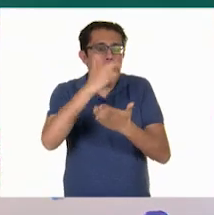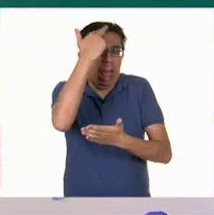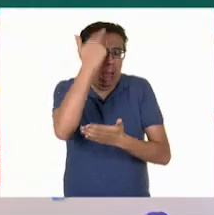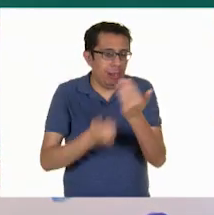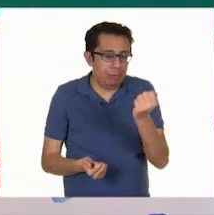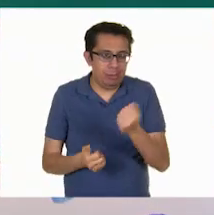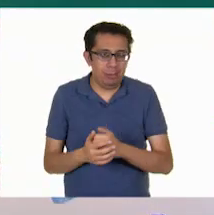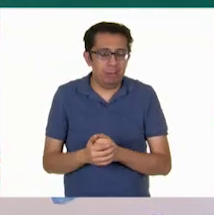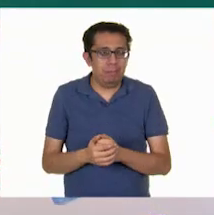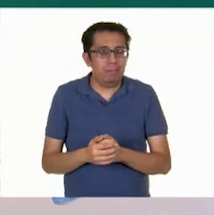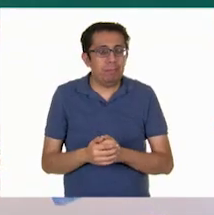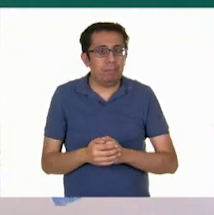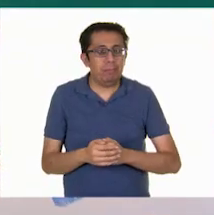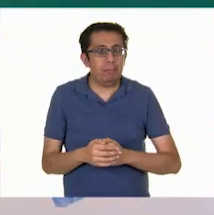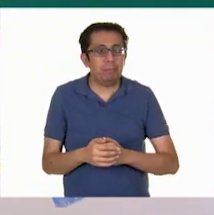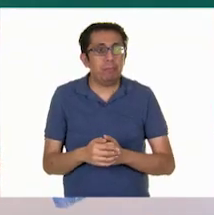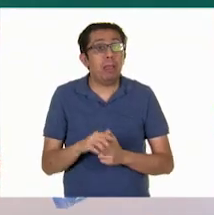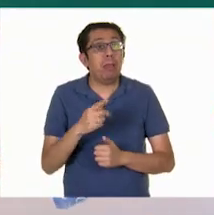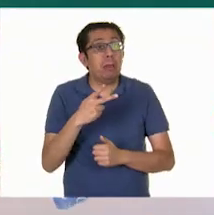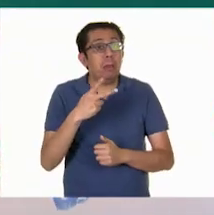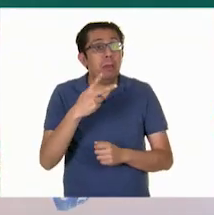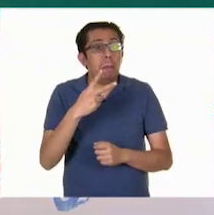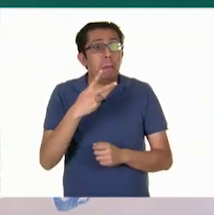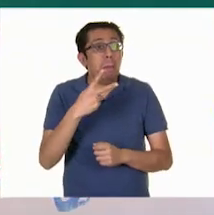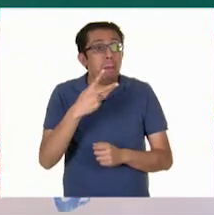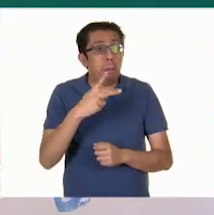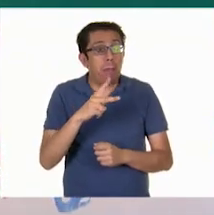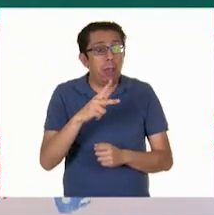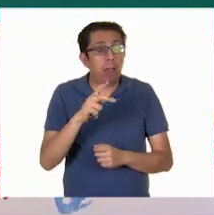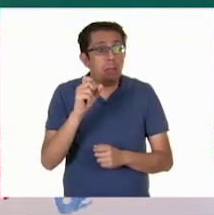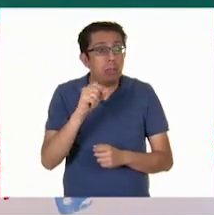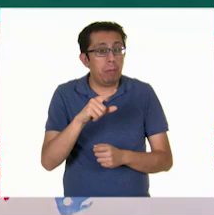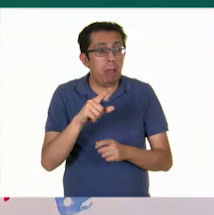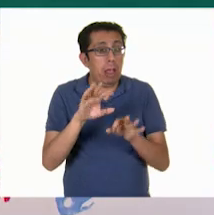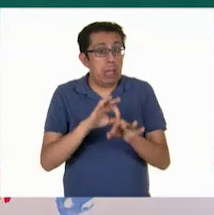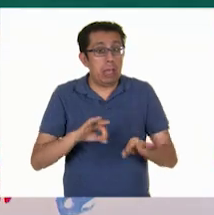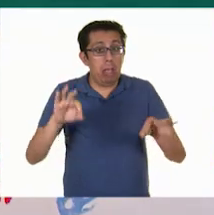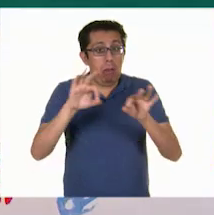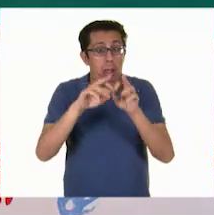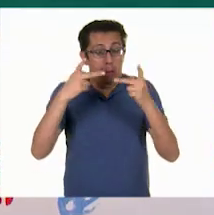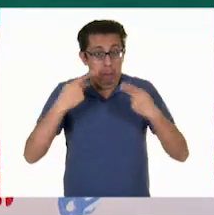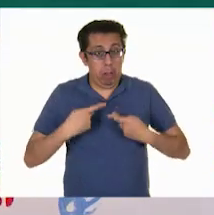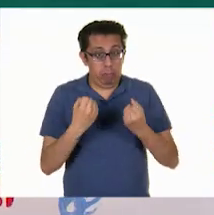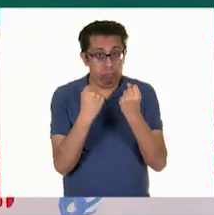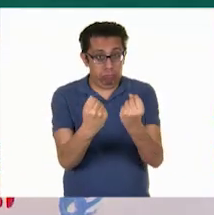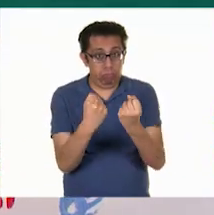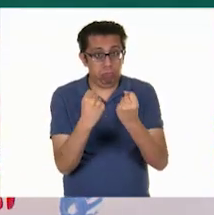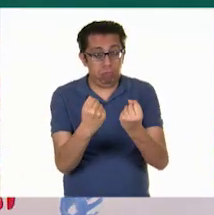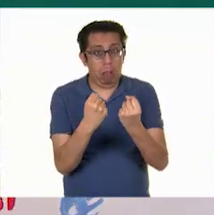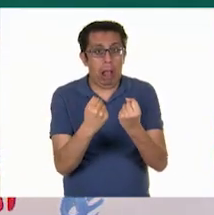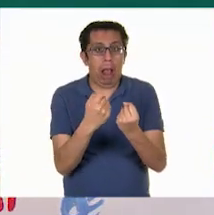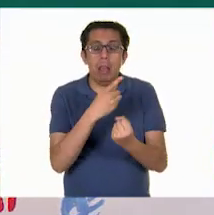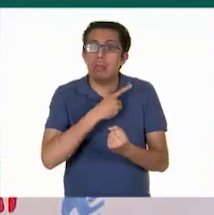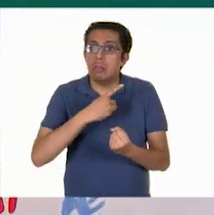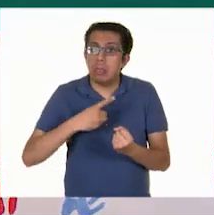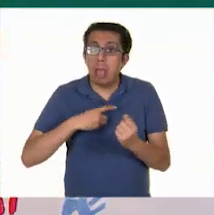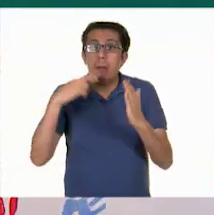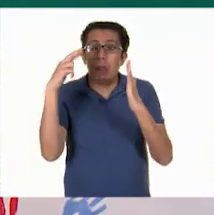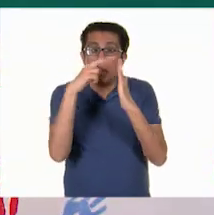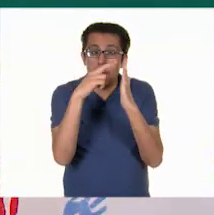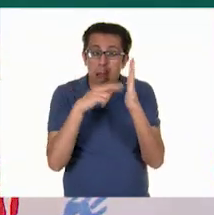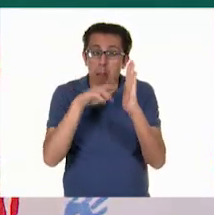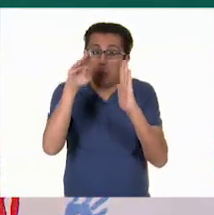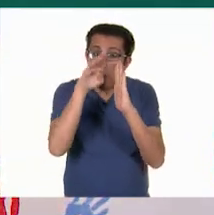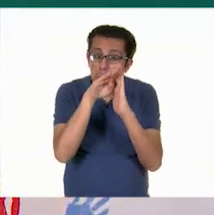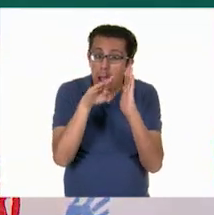tránsito. Pero también es responsabilidad y deber de las personas con auto, de las que van manejando, pues cumplir con el reglamento por el